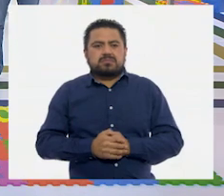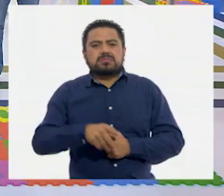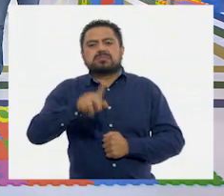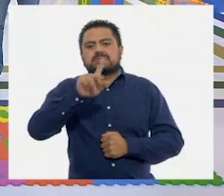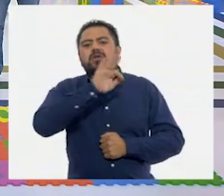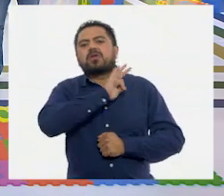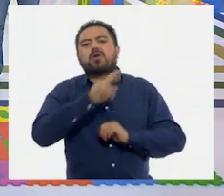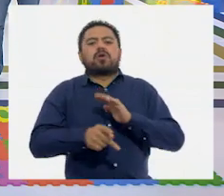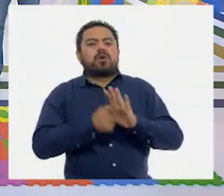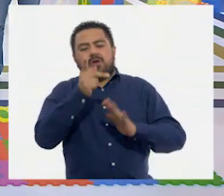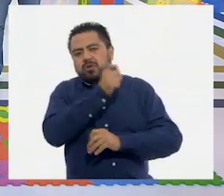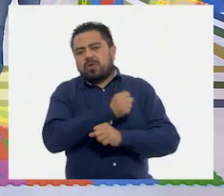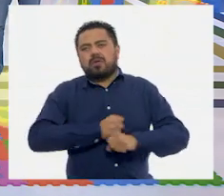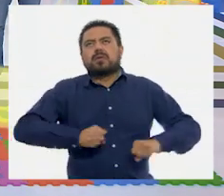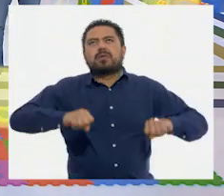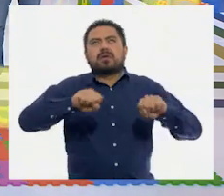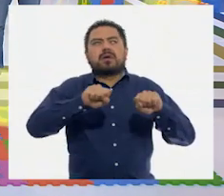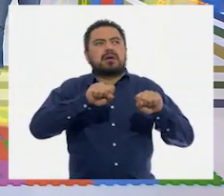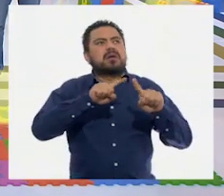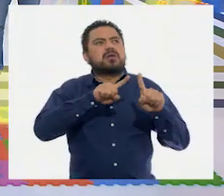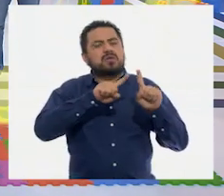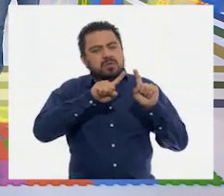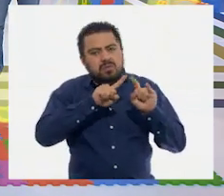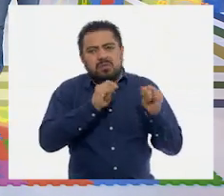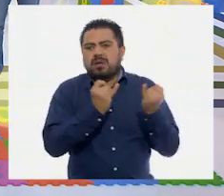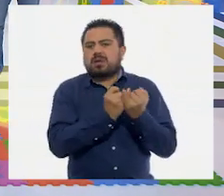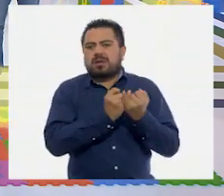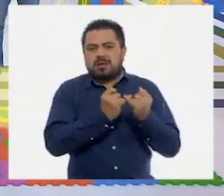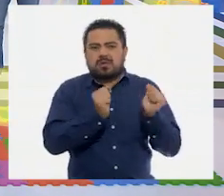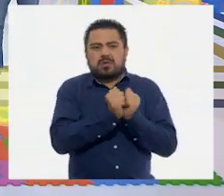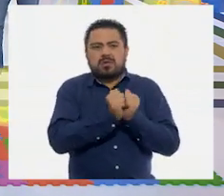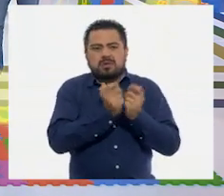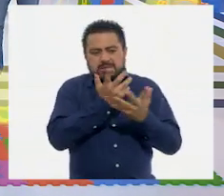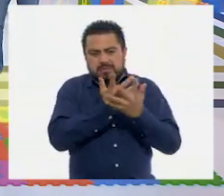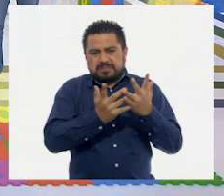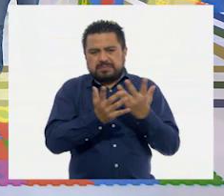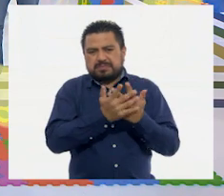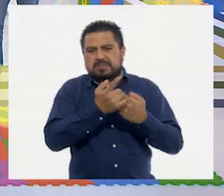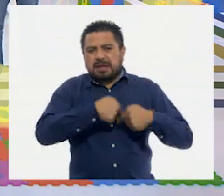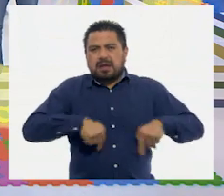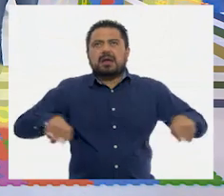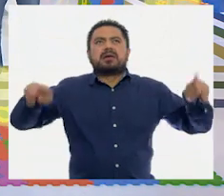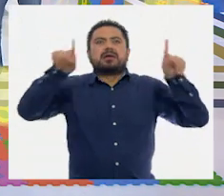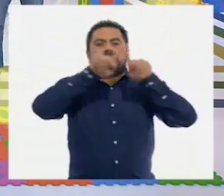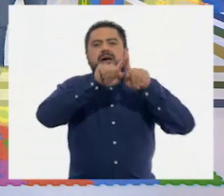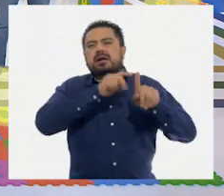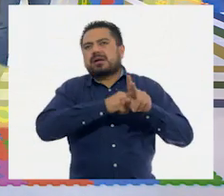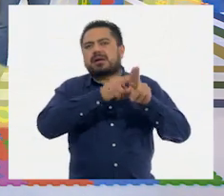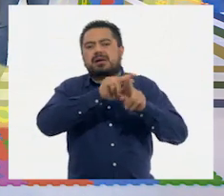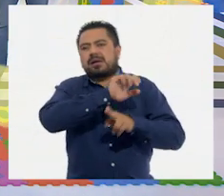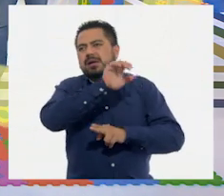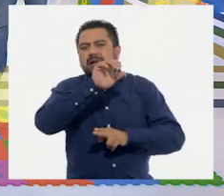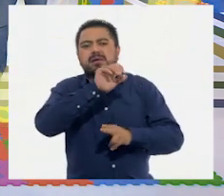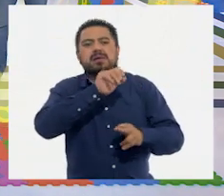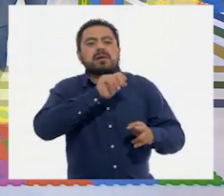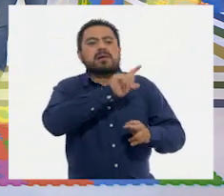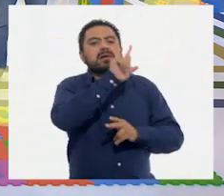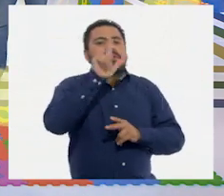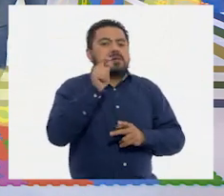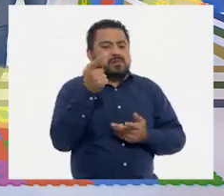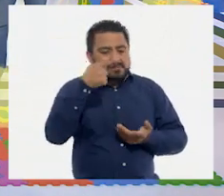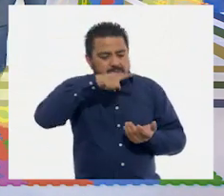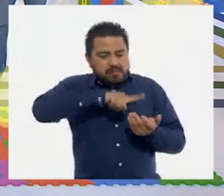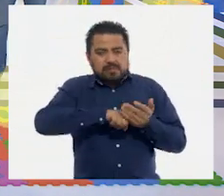volvemos a subir suavemente igual, con los brazos extendidos hasta el cielo, bajamos hacia la tierra